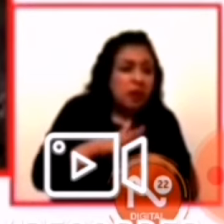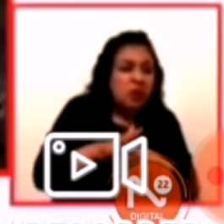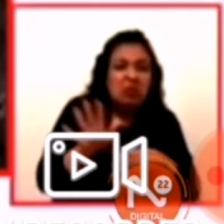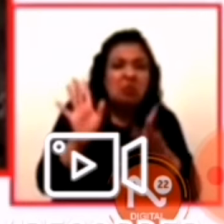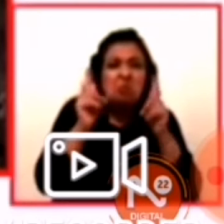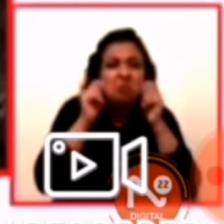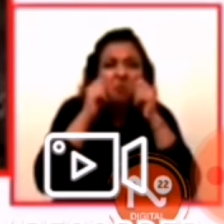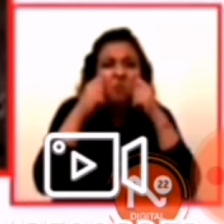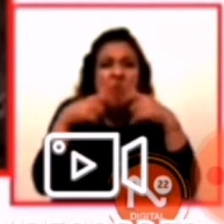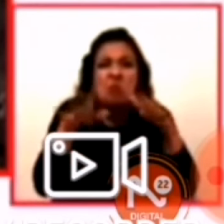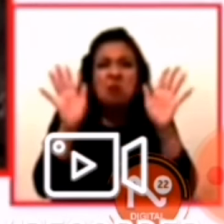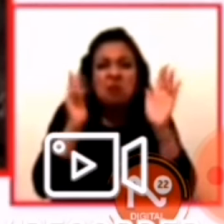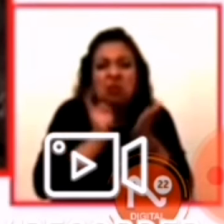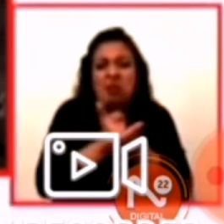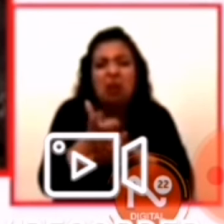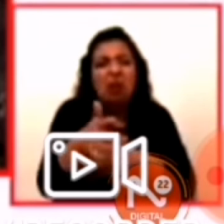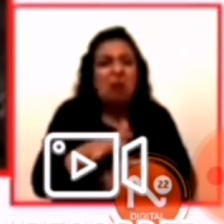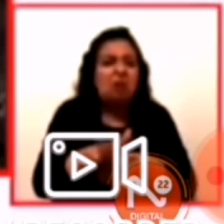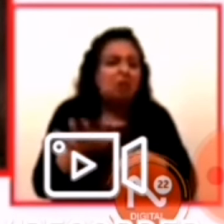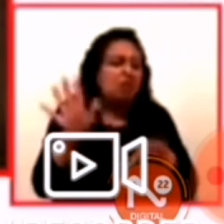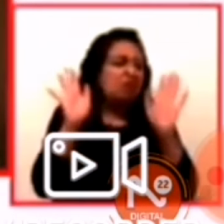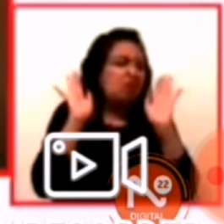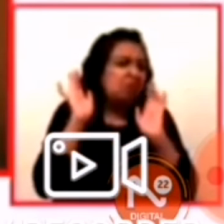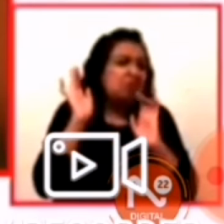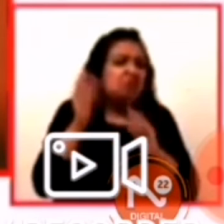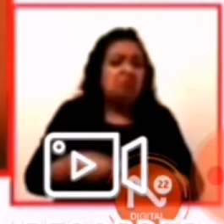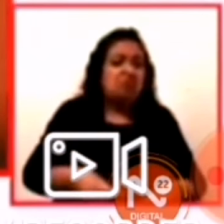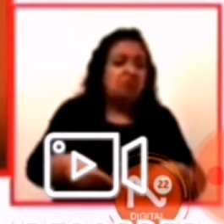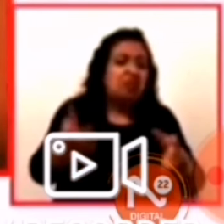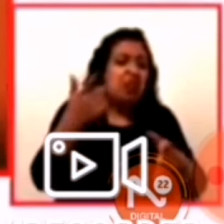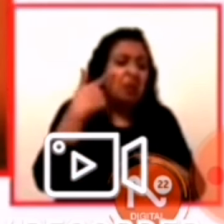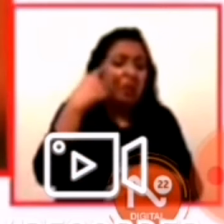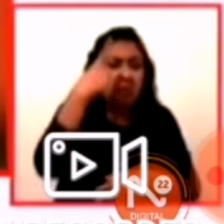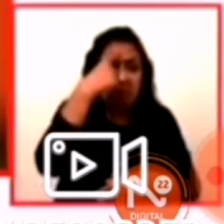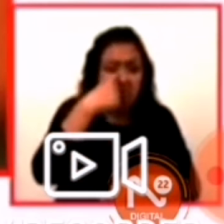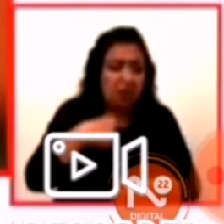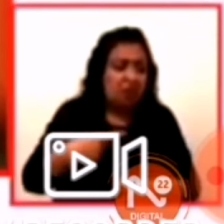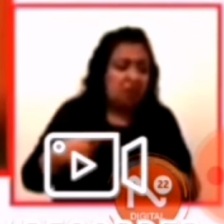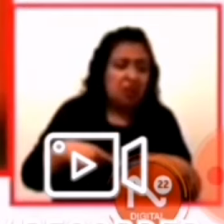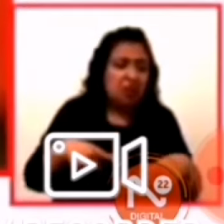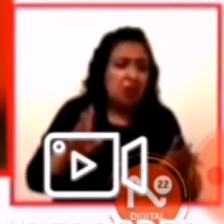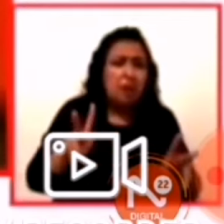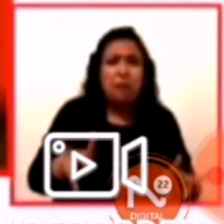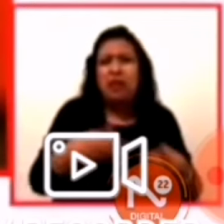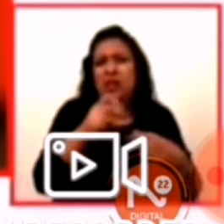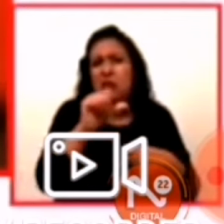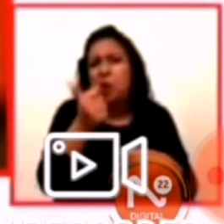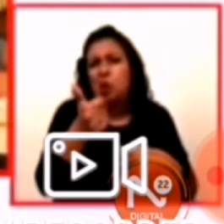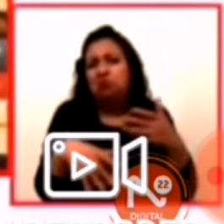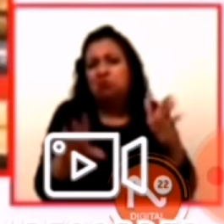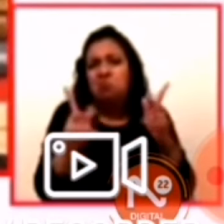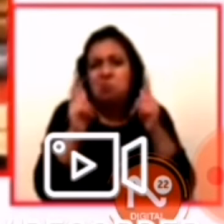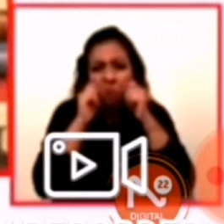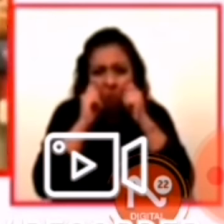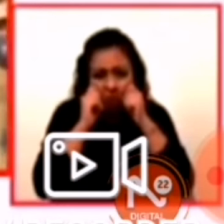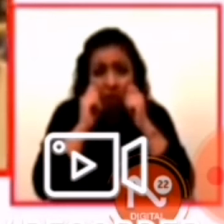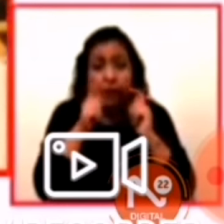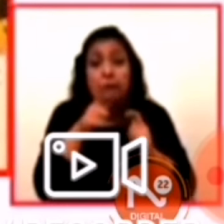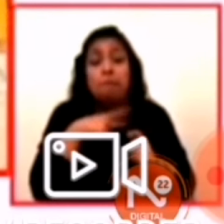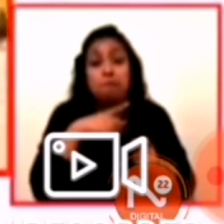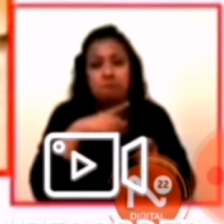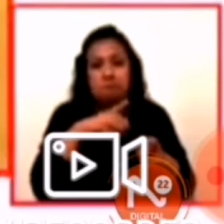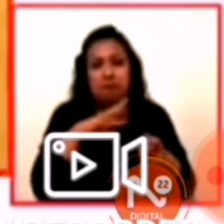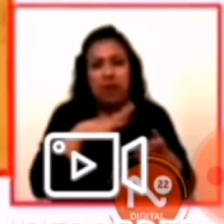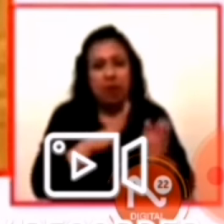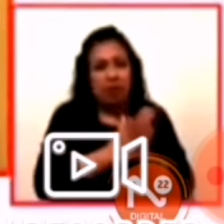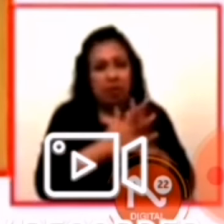te pagaría porque se llevaran el libro y viera el perfil de su cliente para poderle vender otras cosas. La cadena de